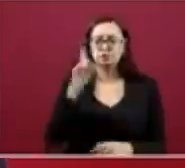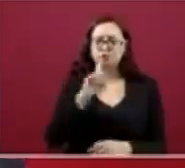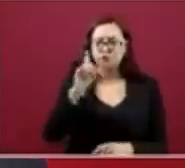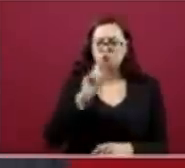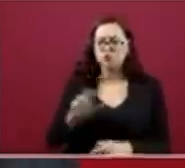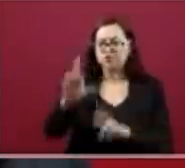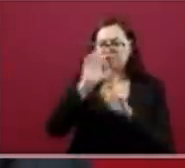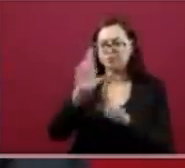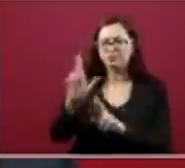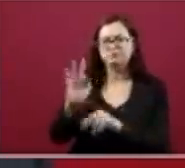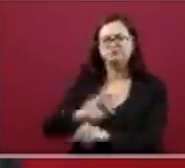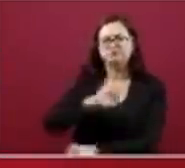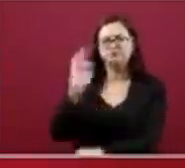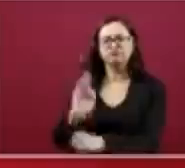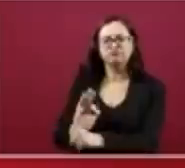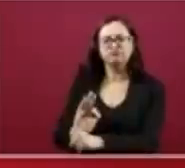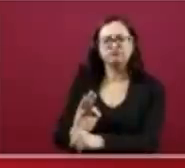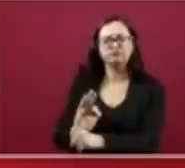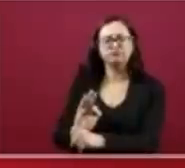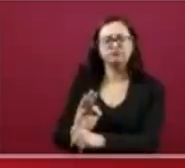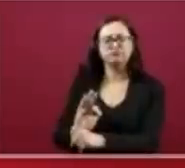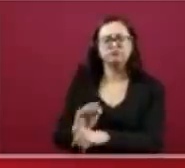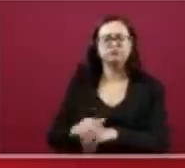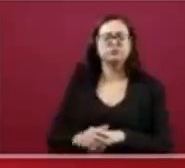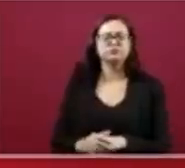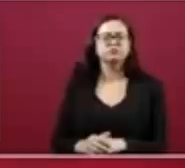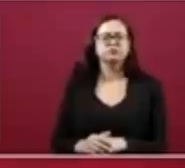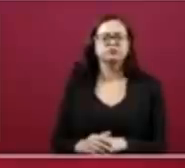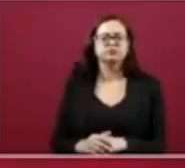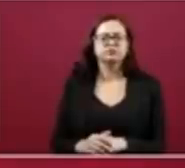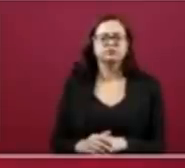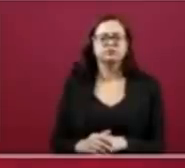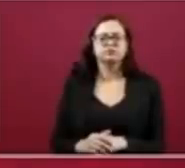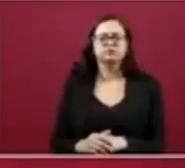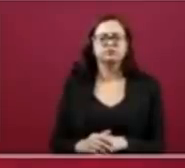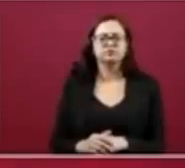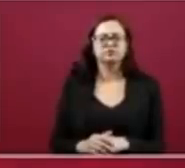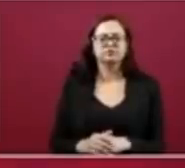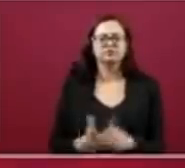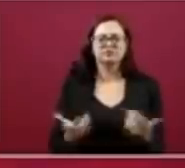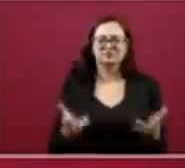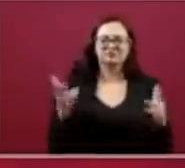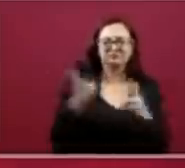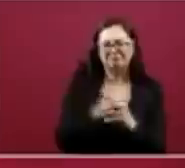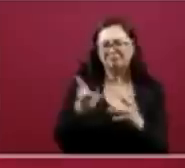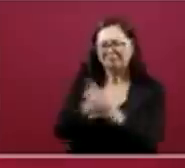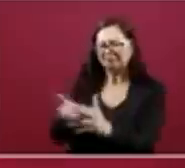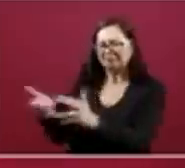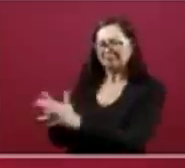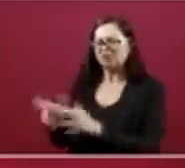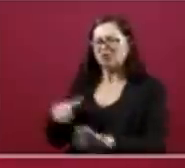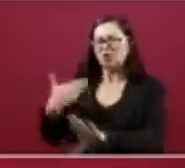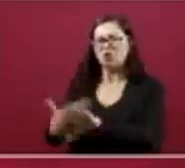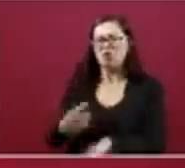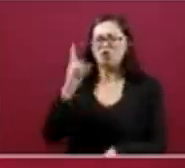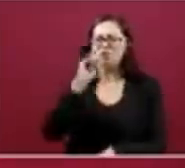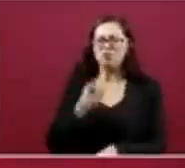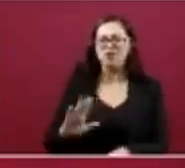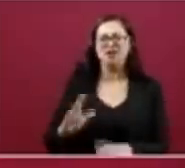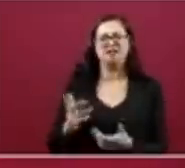les proteja, que se detengan los asesinatos de mujeres, el